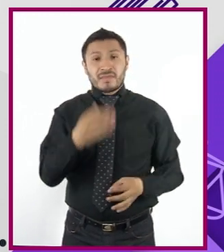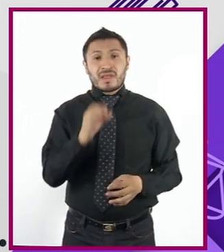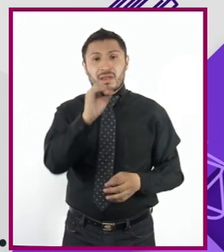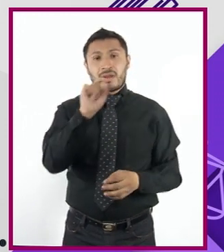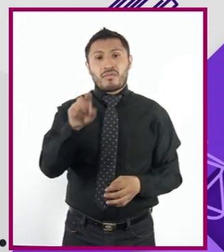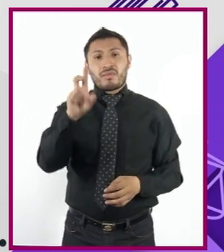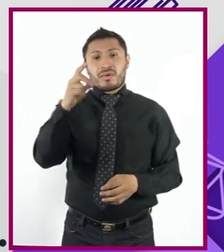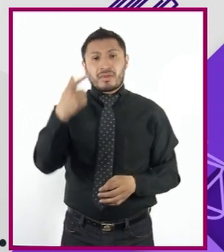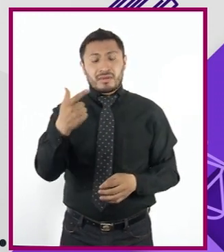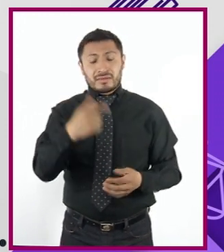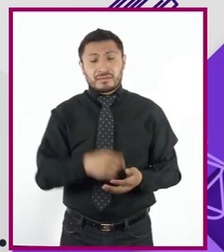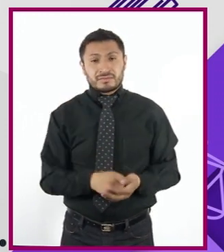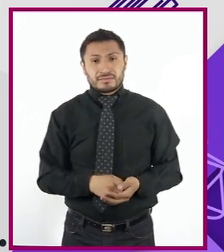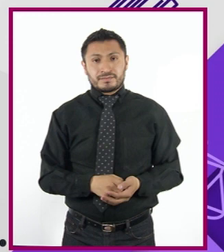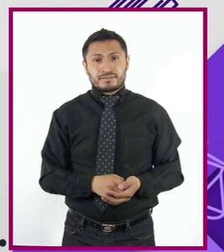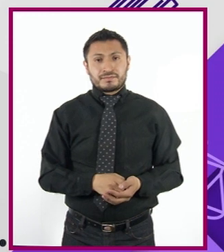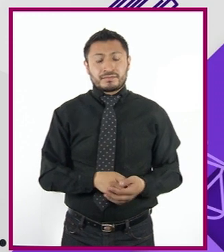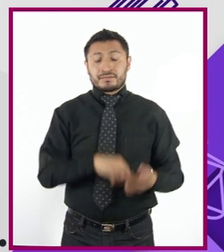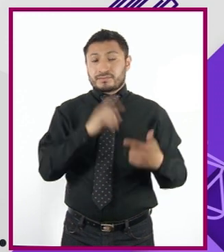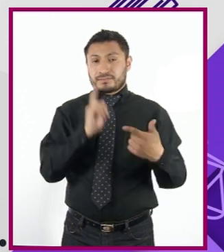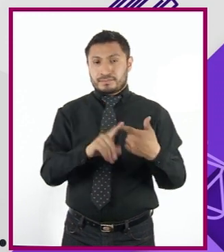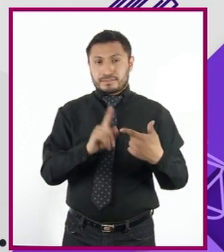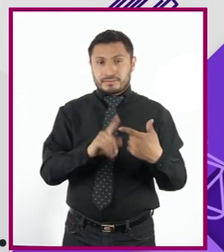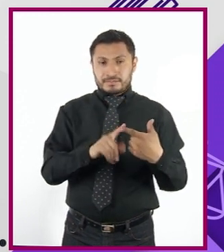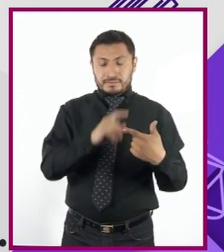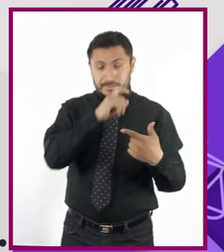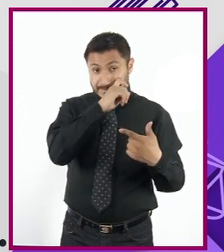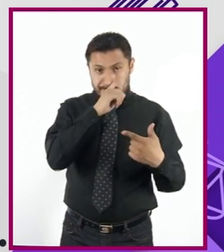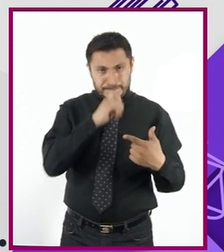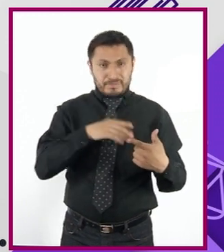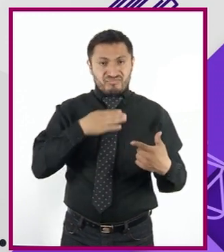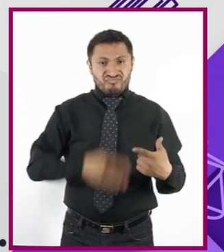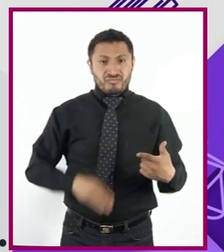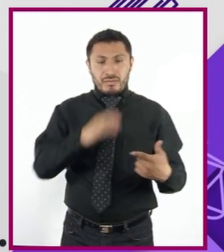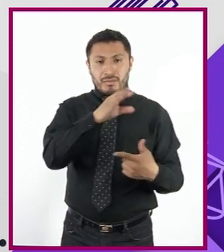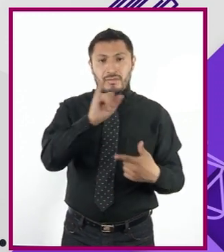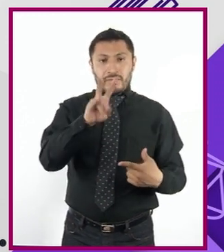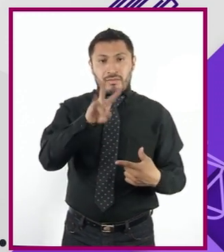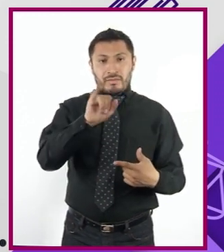0.37. Factor 7. Justicia civil,